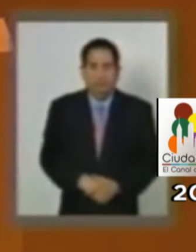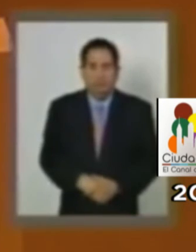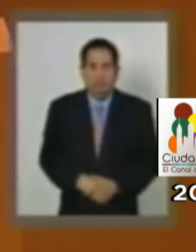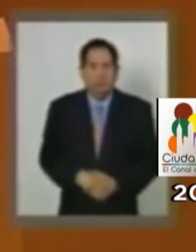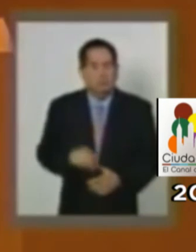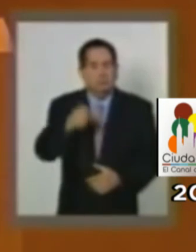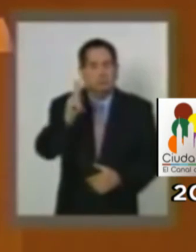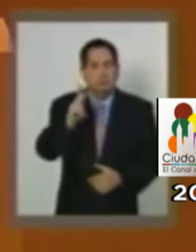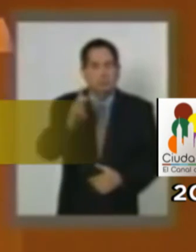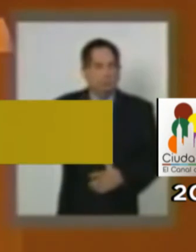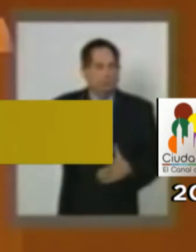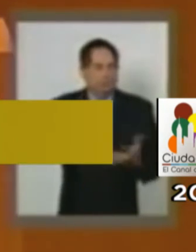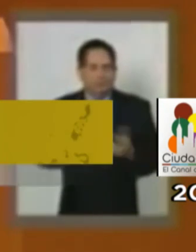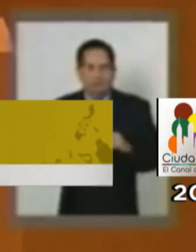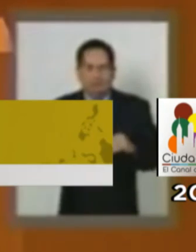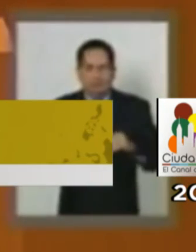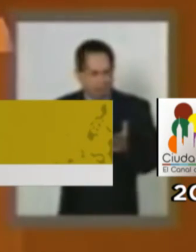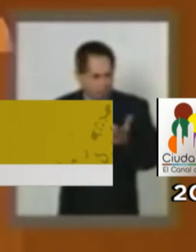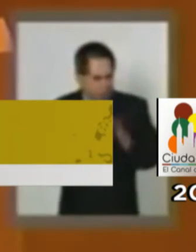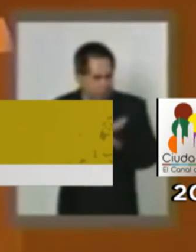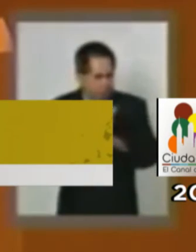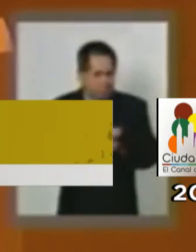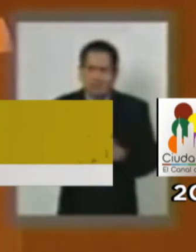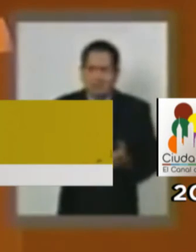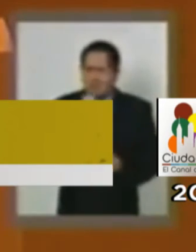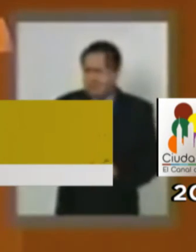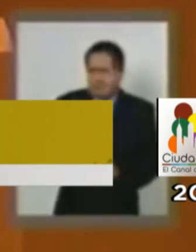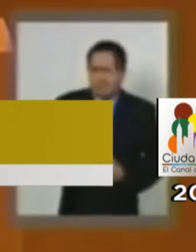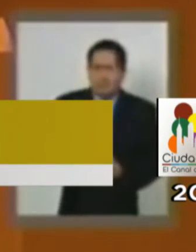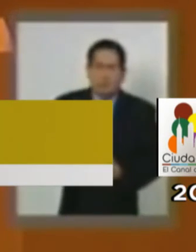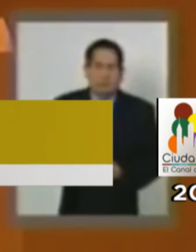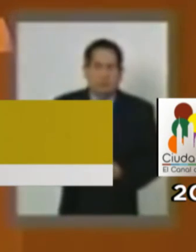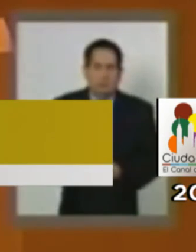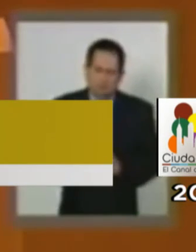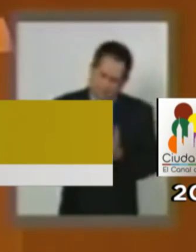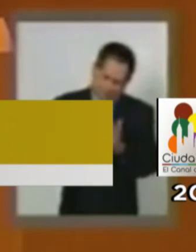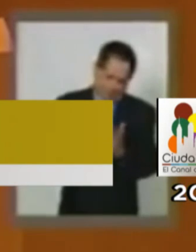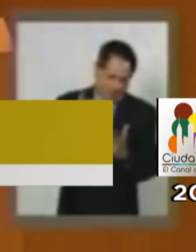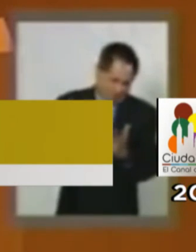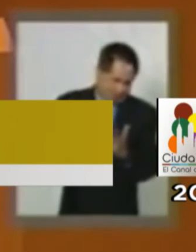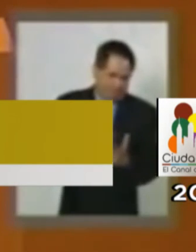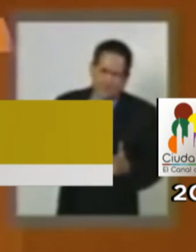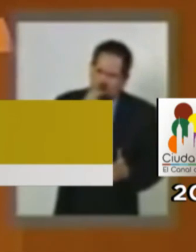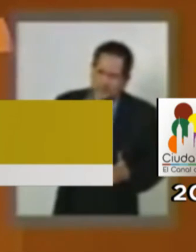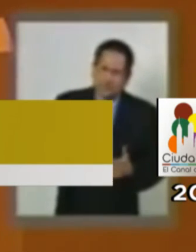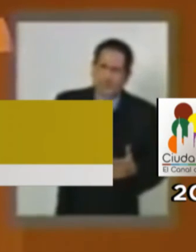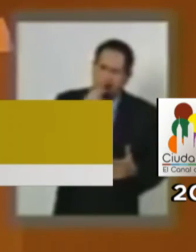pero no se hace nada para corregir esto. Lo hemos dicho una y otra vez,